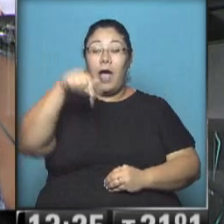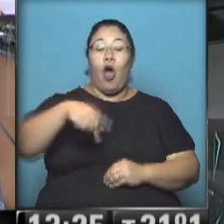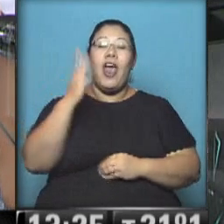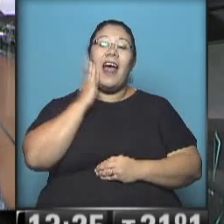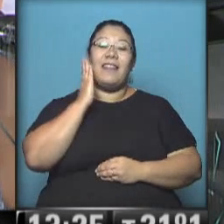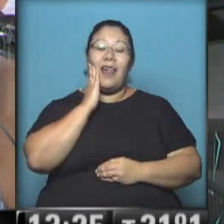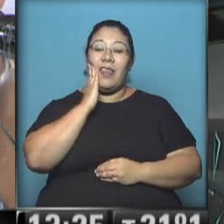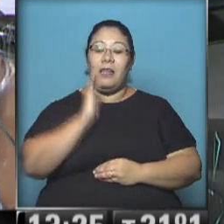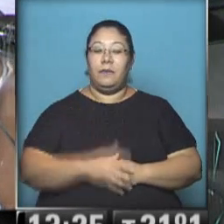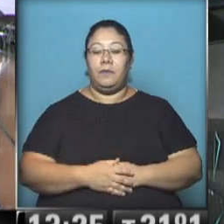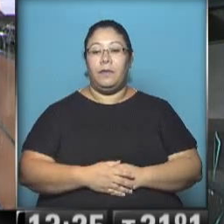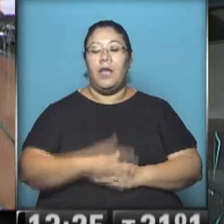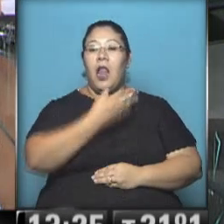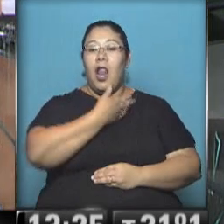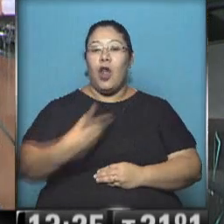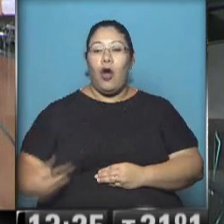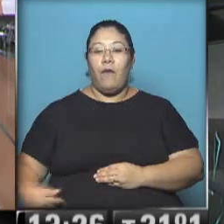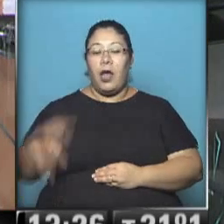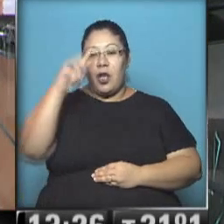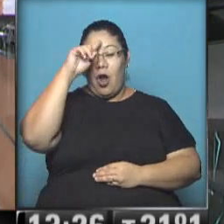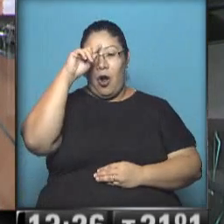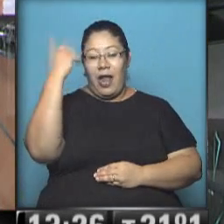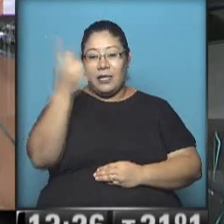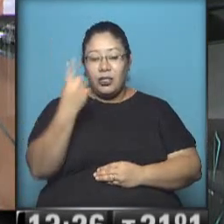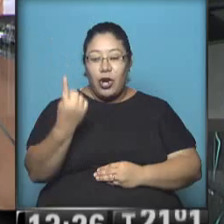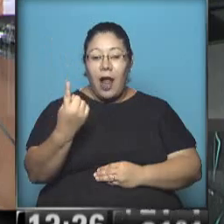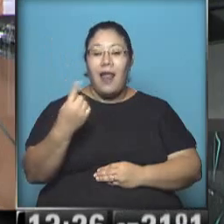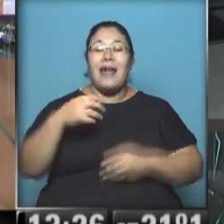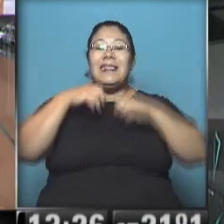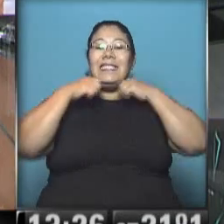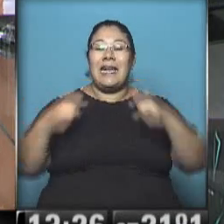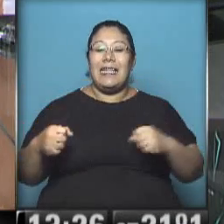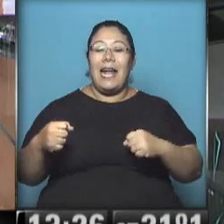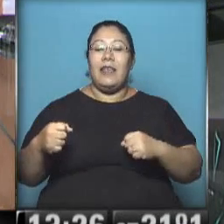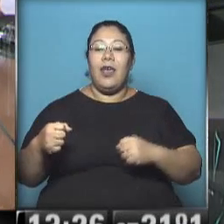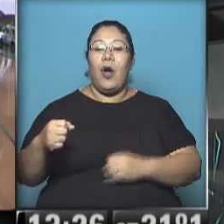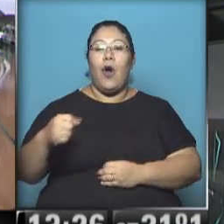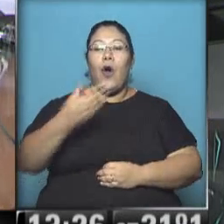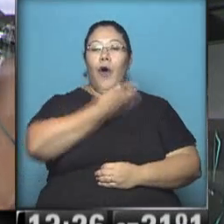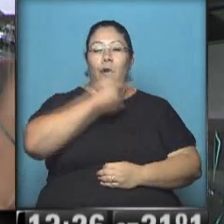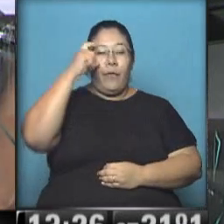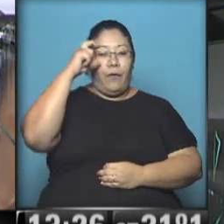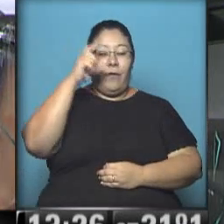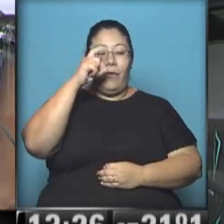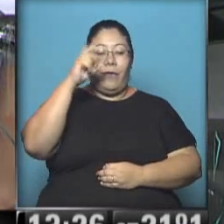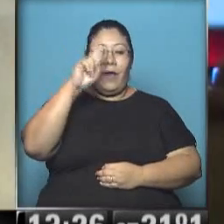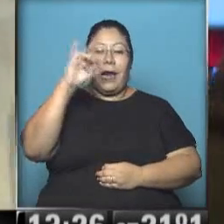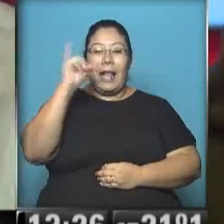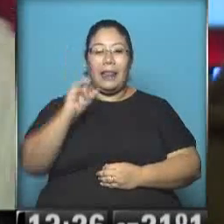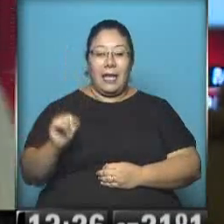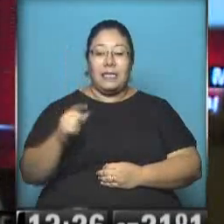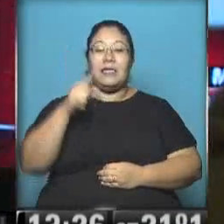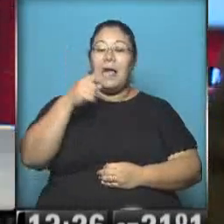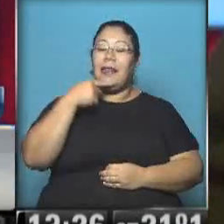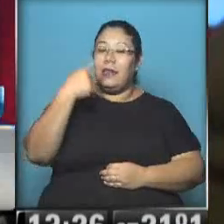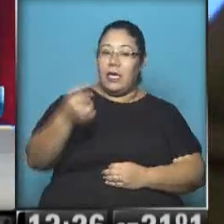esta mañana desde el Gobierno Nacional es el secretario general de la Presidencia, Aníbal Fernández, que dijo estar consternado con la muerte del fiscal. En